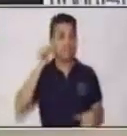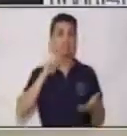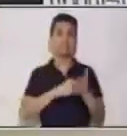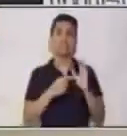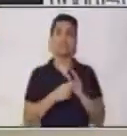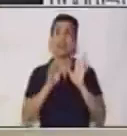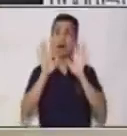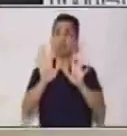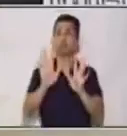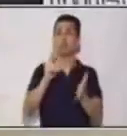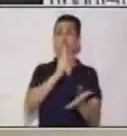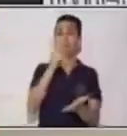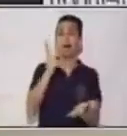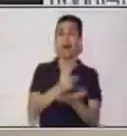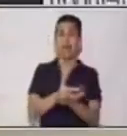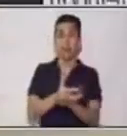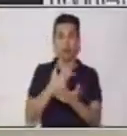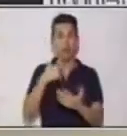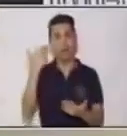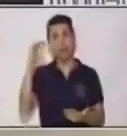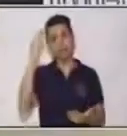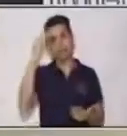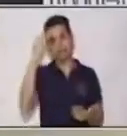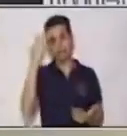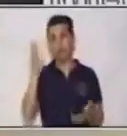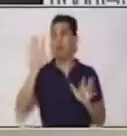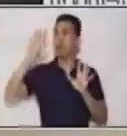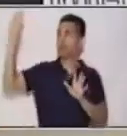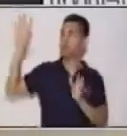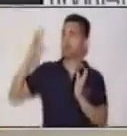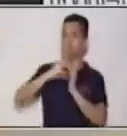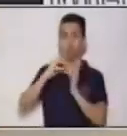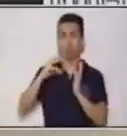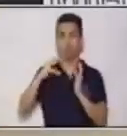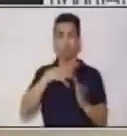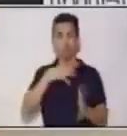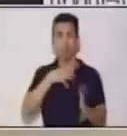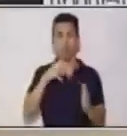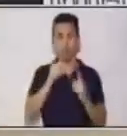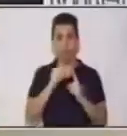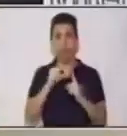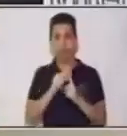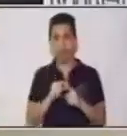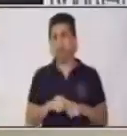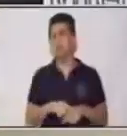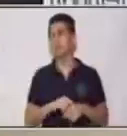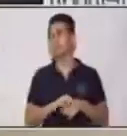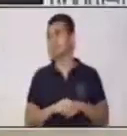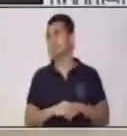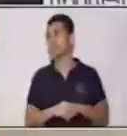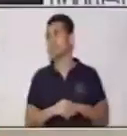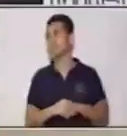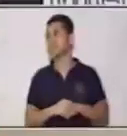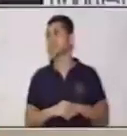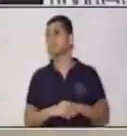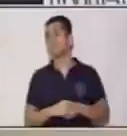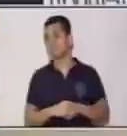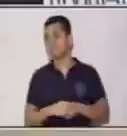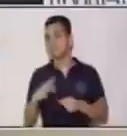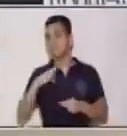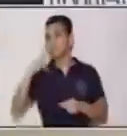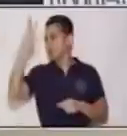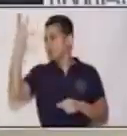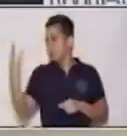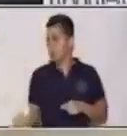un cambio, sin embargo corresponde a un extranjerismo. También los extranjerismos se clasifican